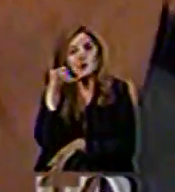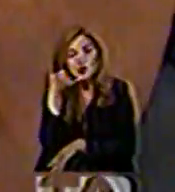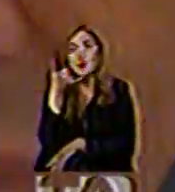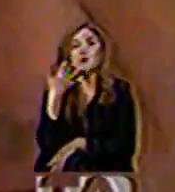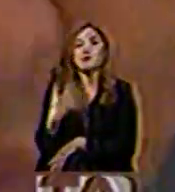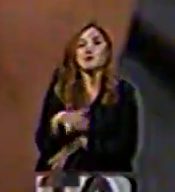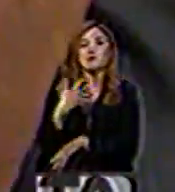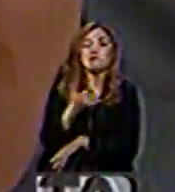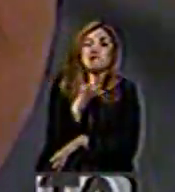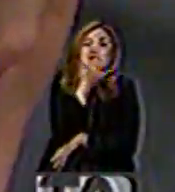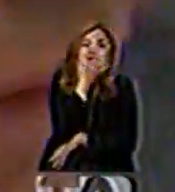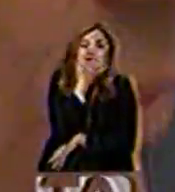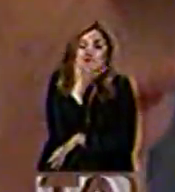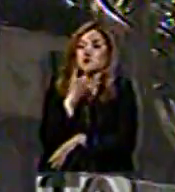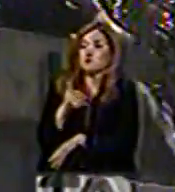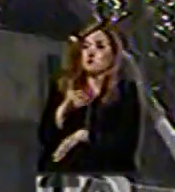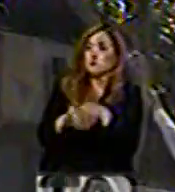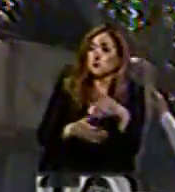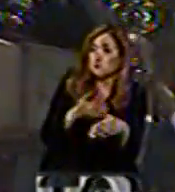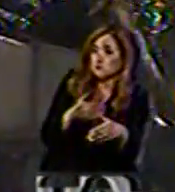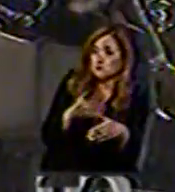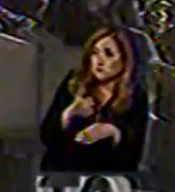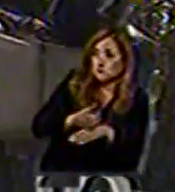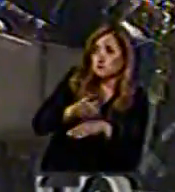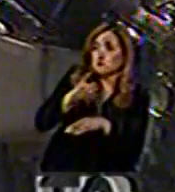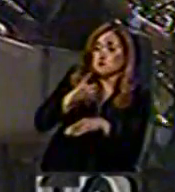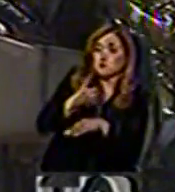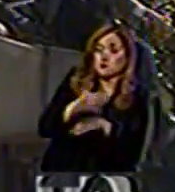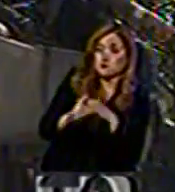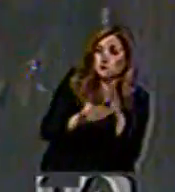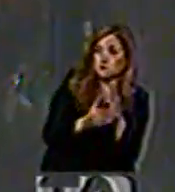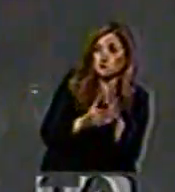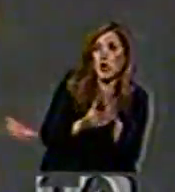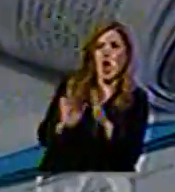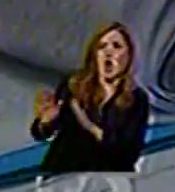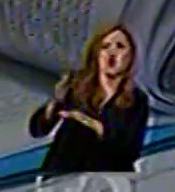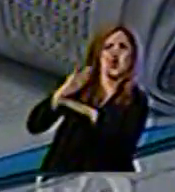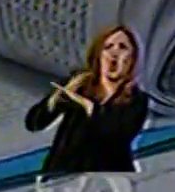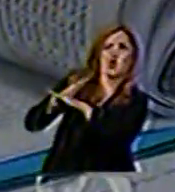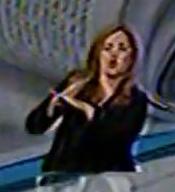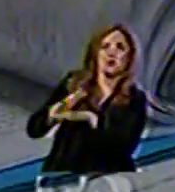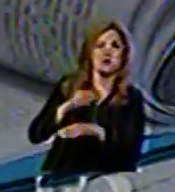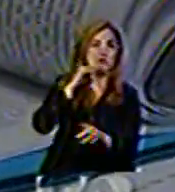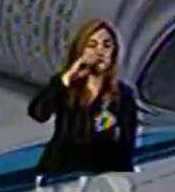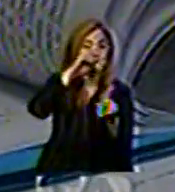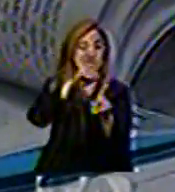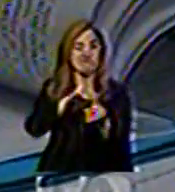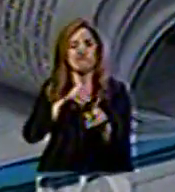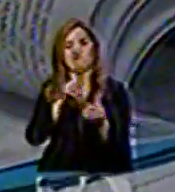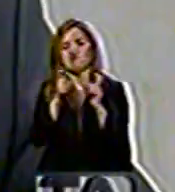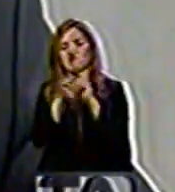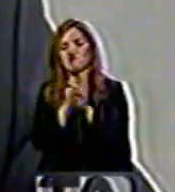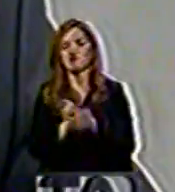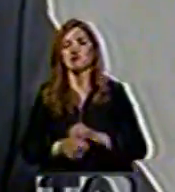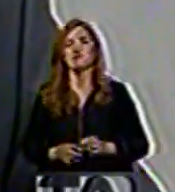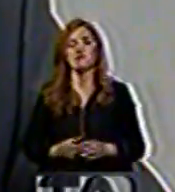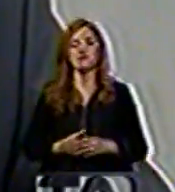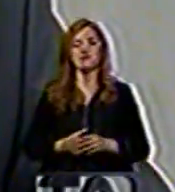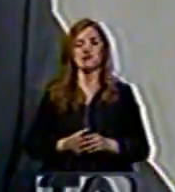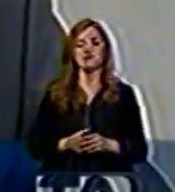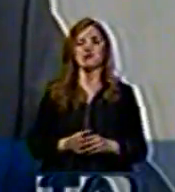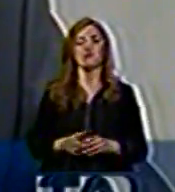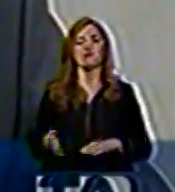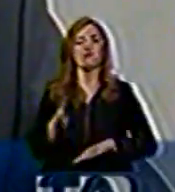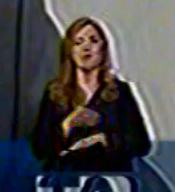pero su pecado fue no dar paso al proceso contra los manifestantes y el tono de los mensajes cambió. Antes del fallo me